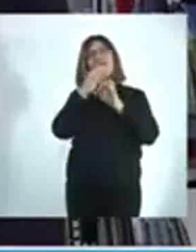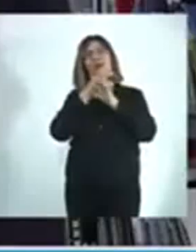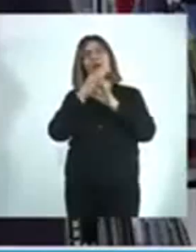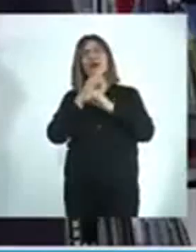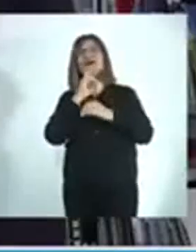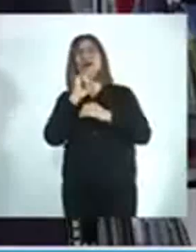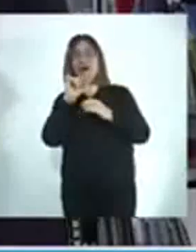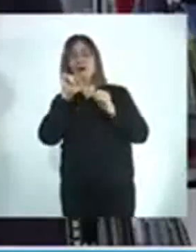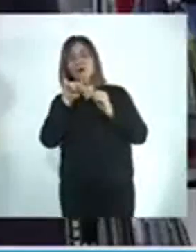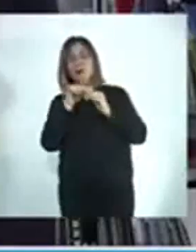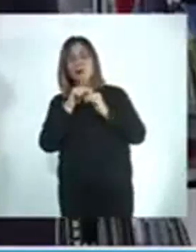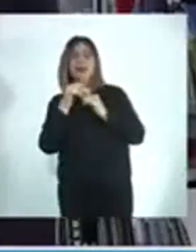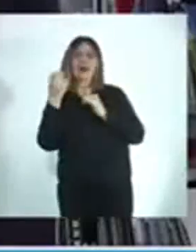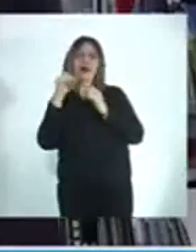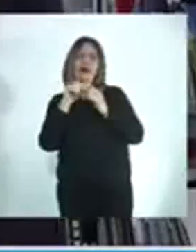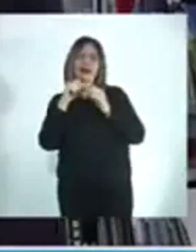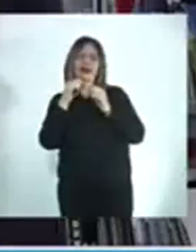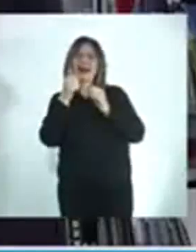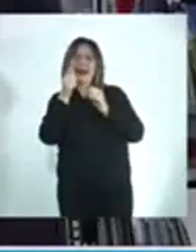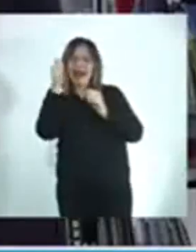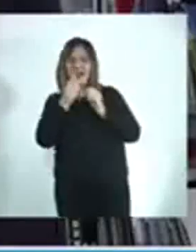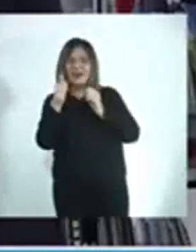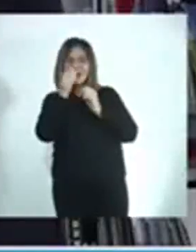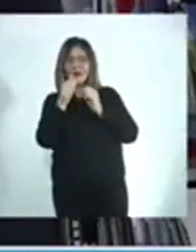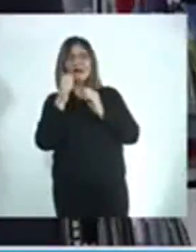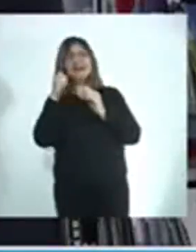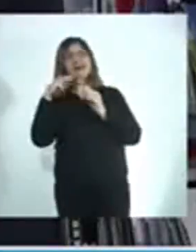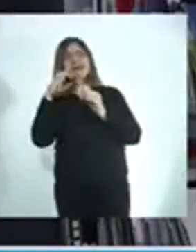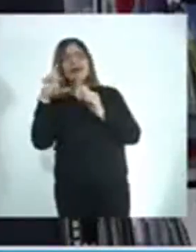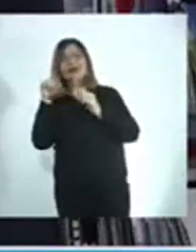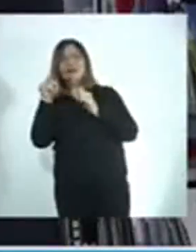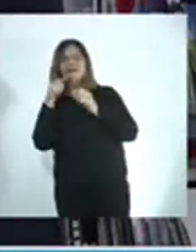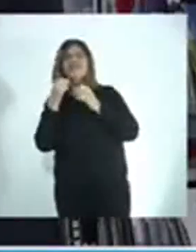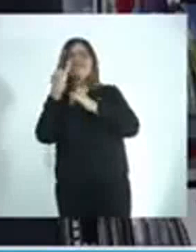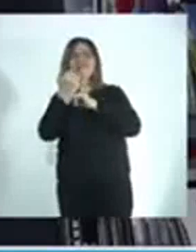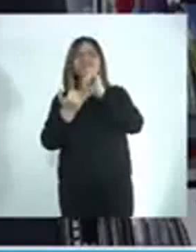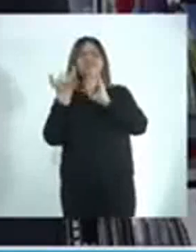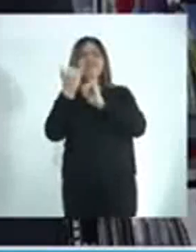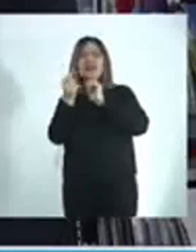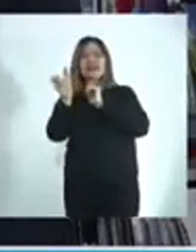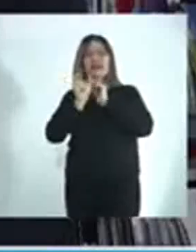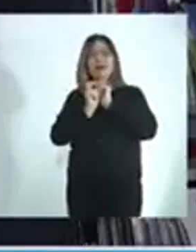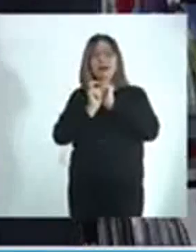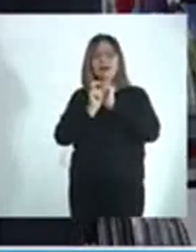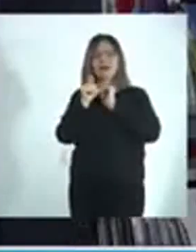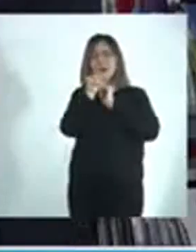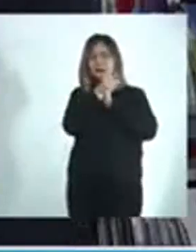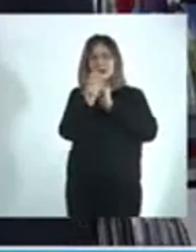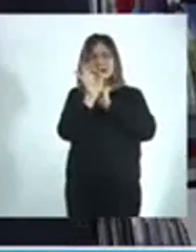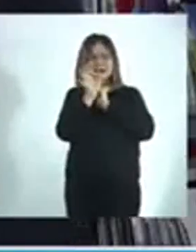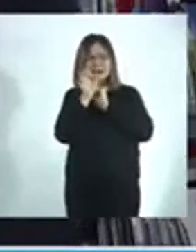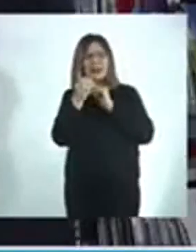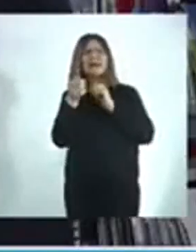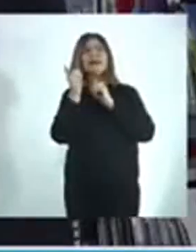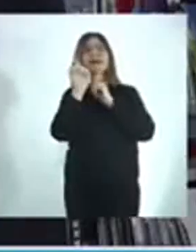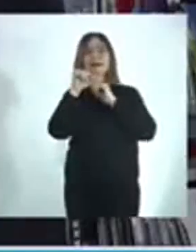formar.educaciontuc@gmail.com. Directamente allí lo puede enviar y va a recibir la respuesta inmediata por parte del equipo del Ministerio de Educación. Recuerden también